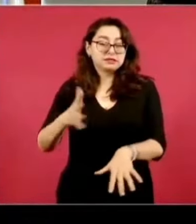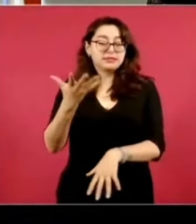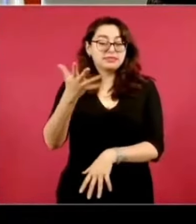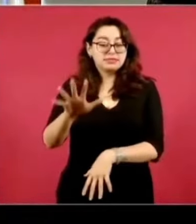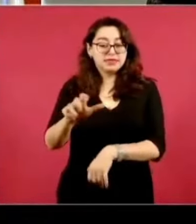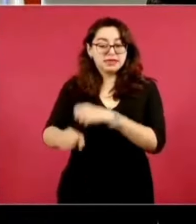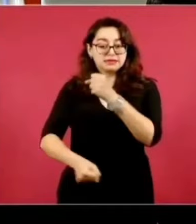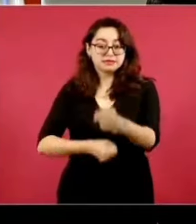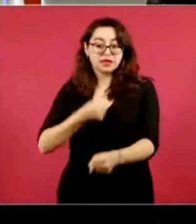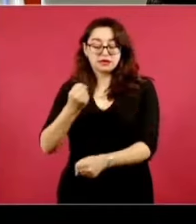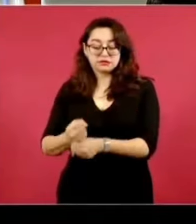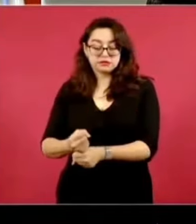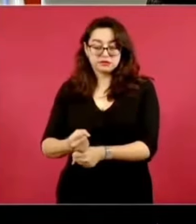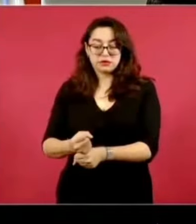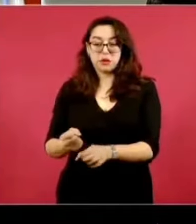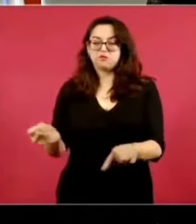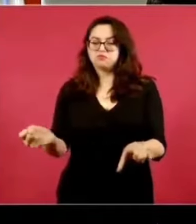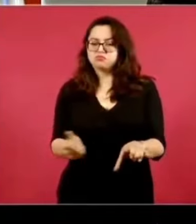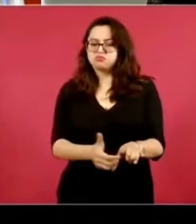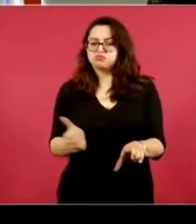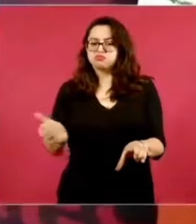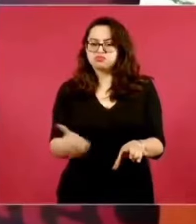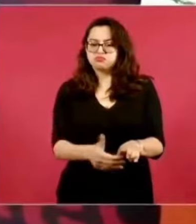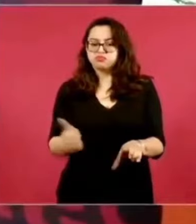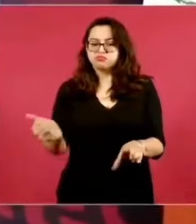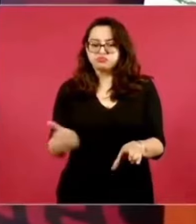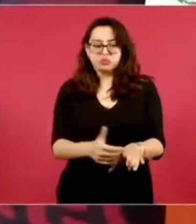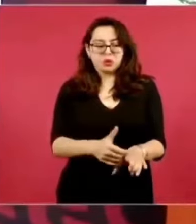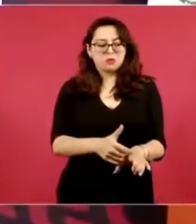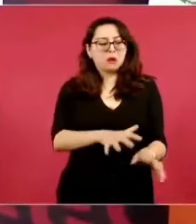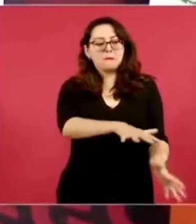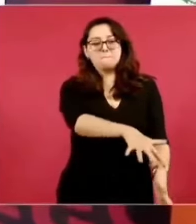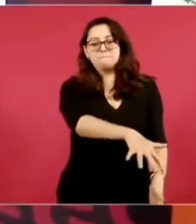se llevan todo ese fondo.